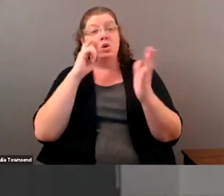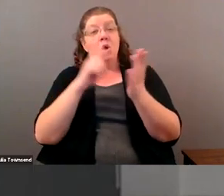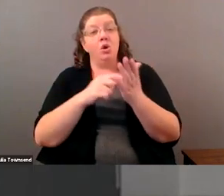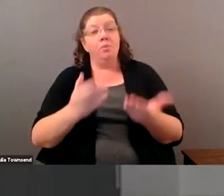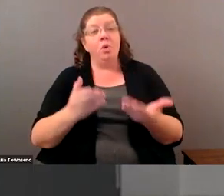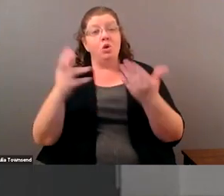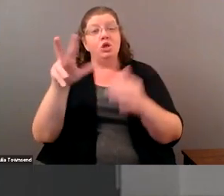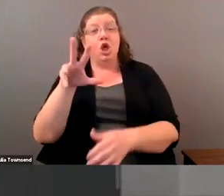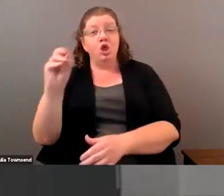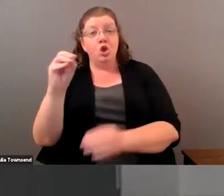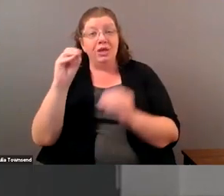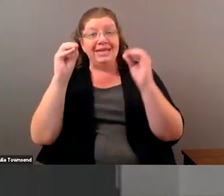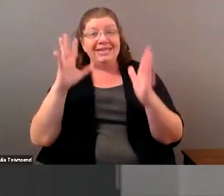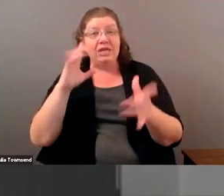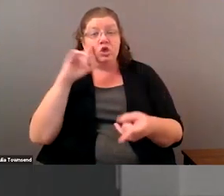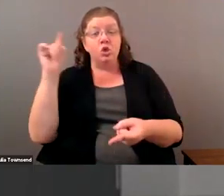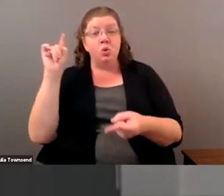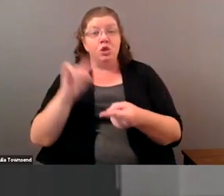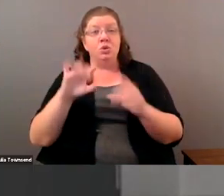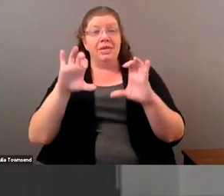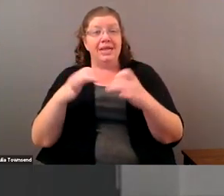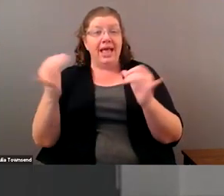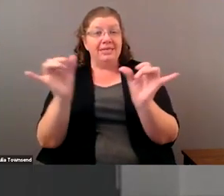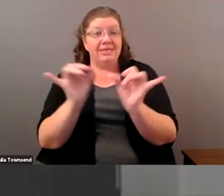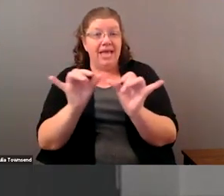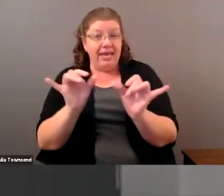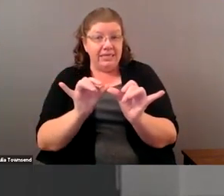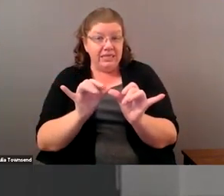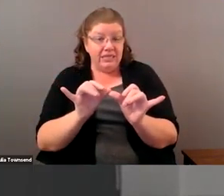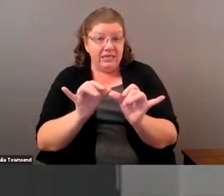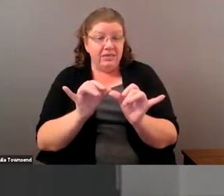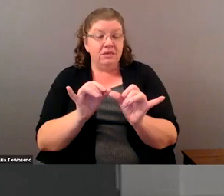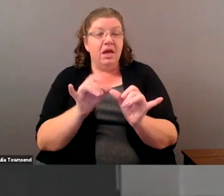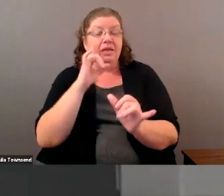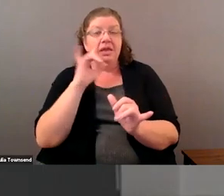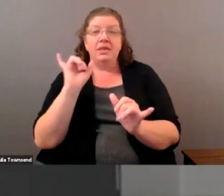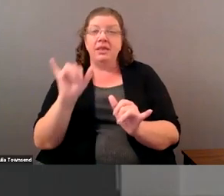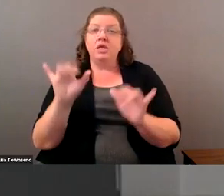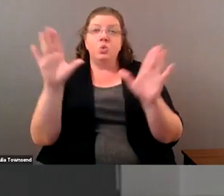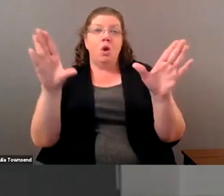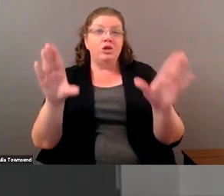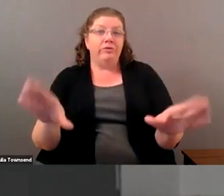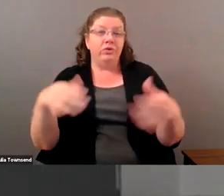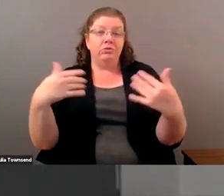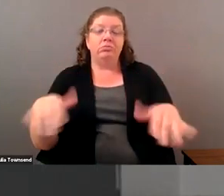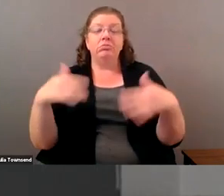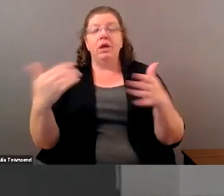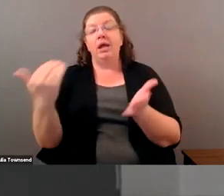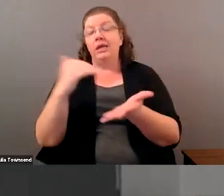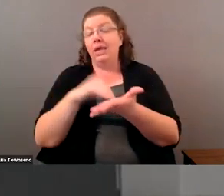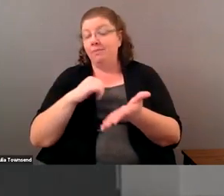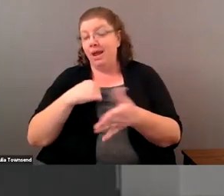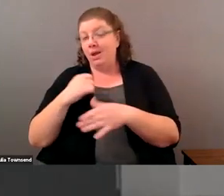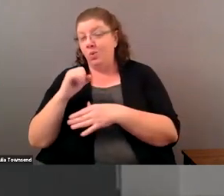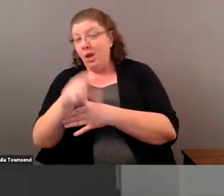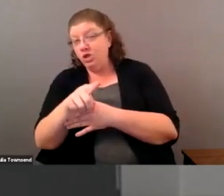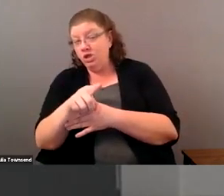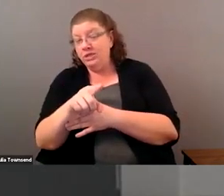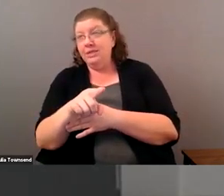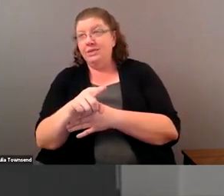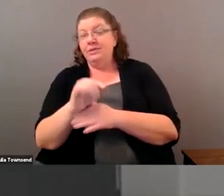en su salón y también yo puedo ver aquí que usted está proponiendo 30 maestros para reducir el tamaño de las clases